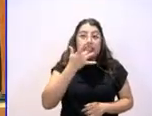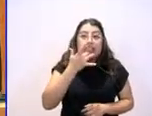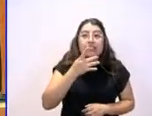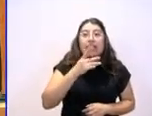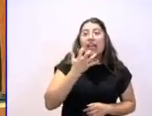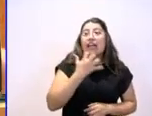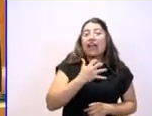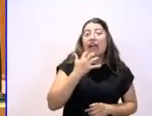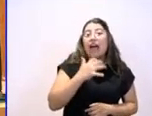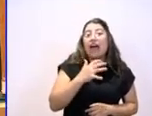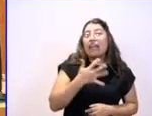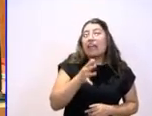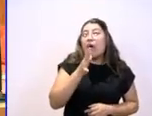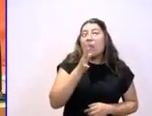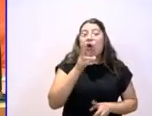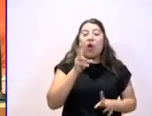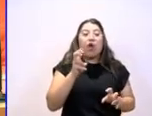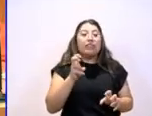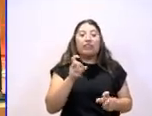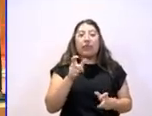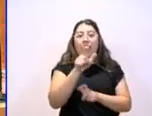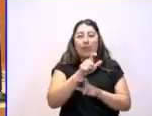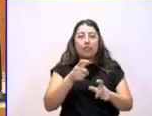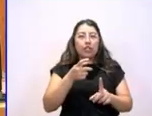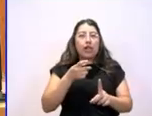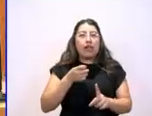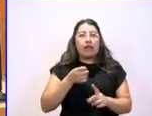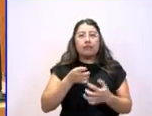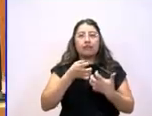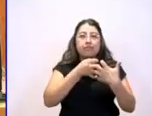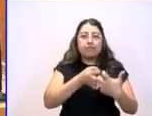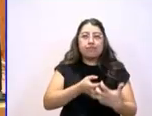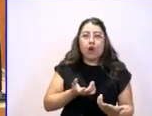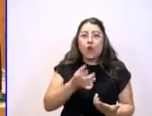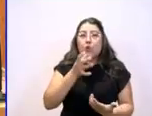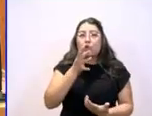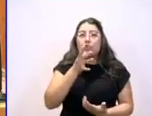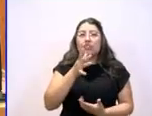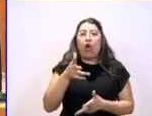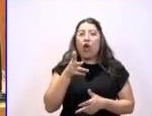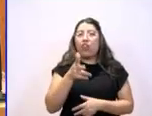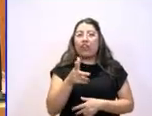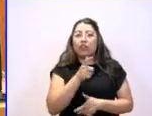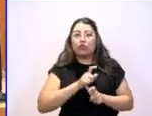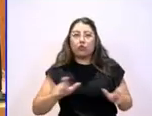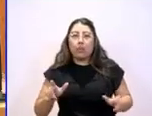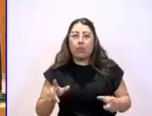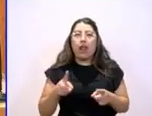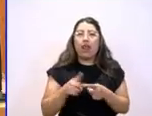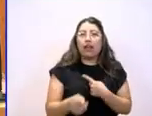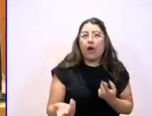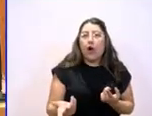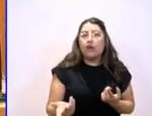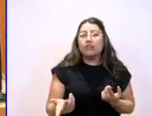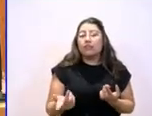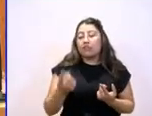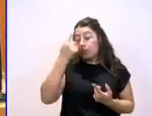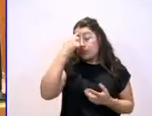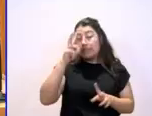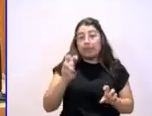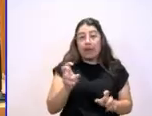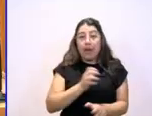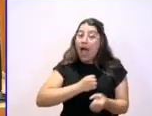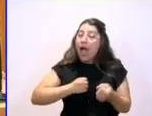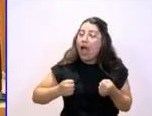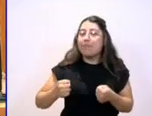gente esté dispuesta a acortar su vida para la defensa de los derechos humanos, pero la realidad es que la empatía, desde